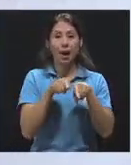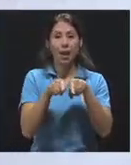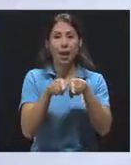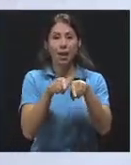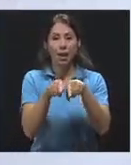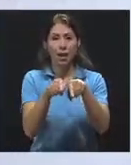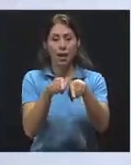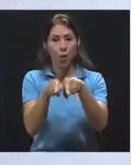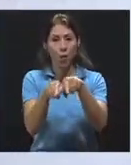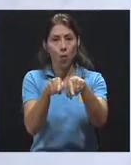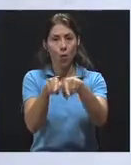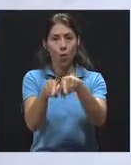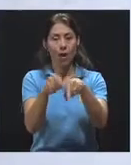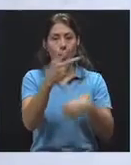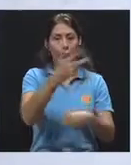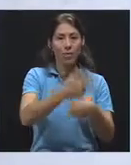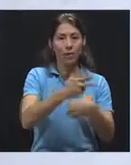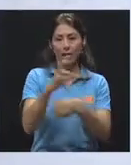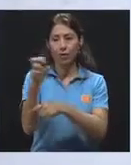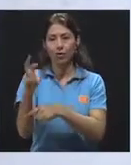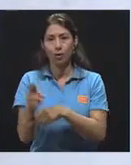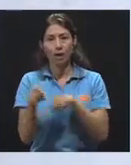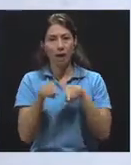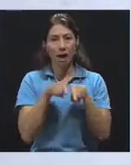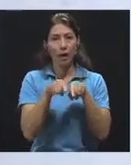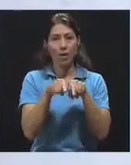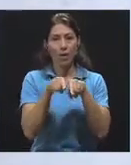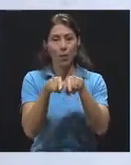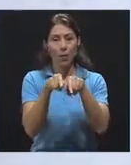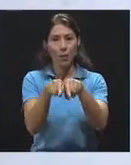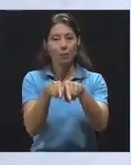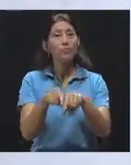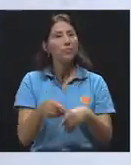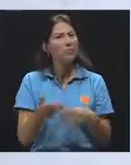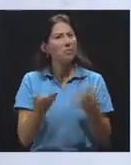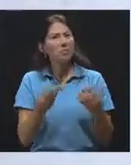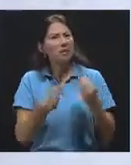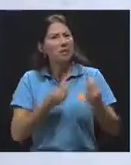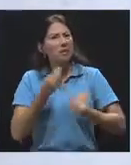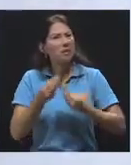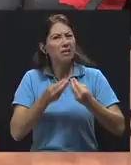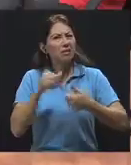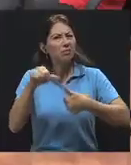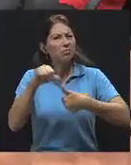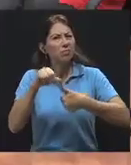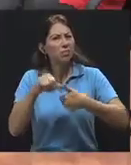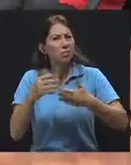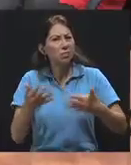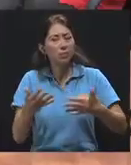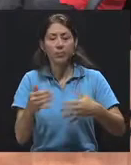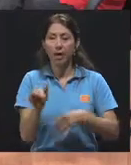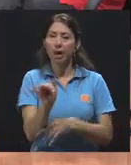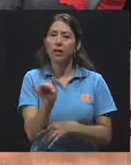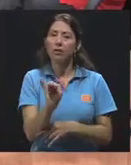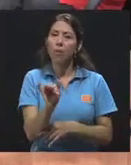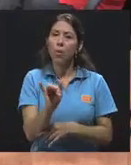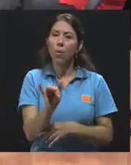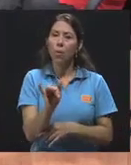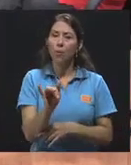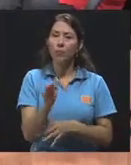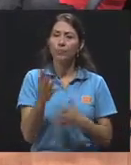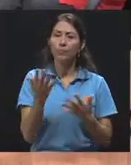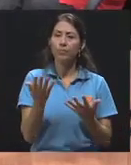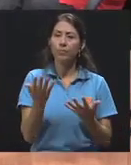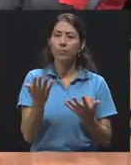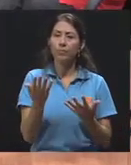paralelo, ahorita lo estamos dando en paralelo en Guatemala y en Costa Rica. ¿Y en qué consiste que sea centroamericano? Es